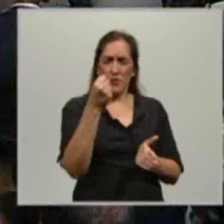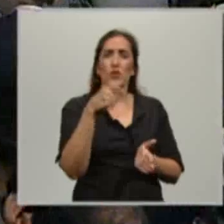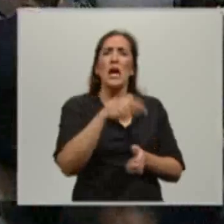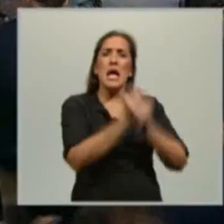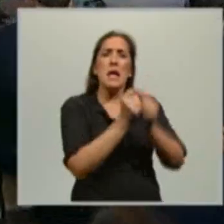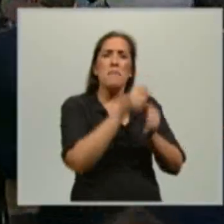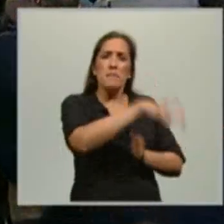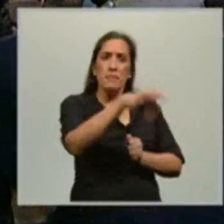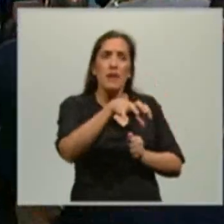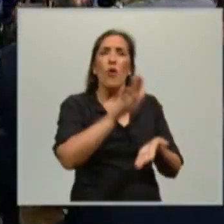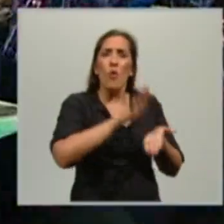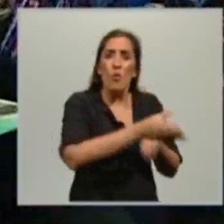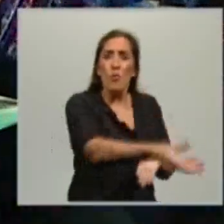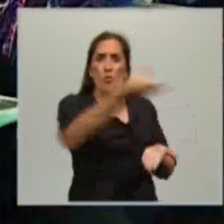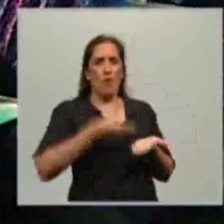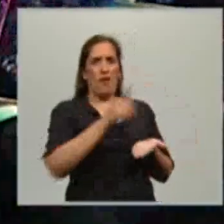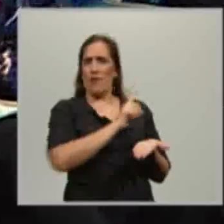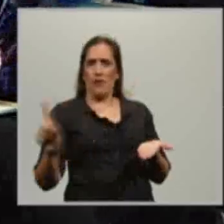industrial no reintegrable.